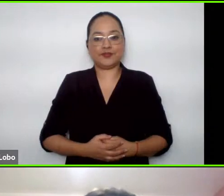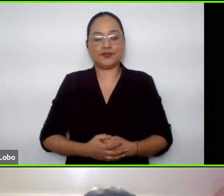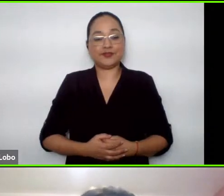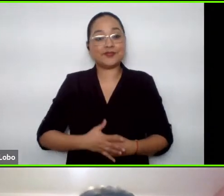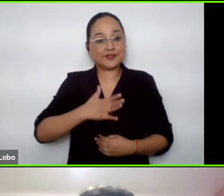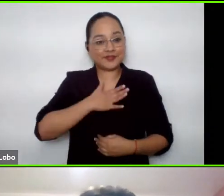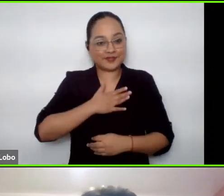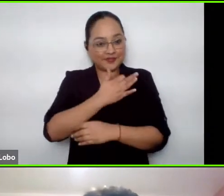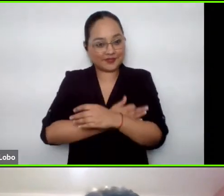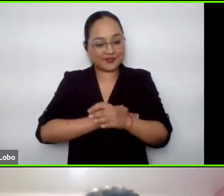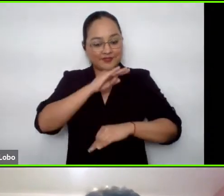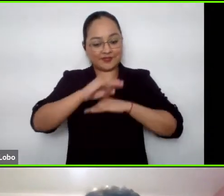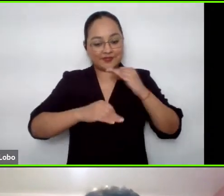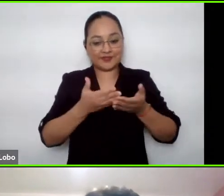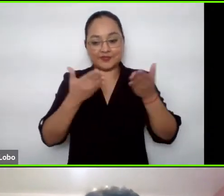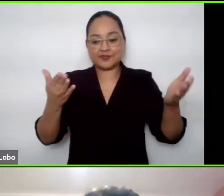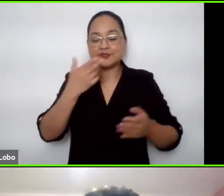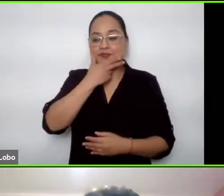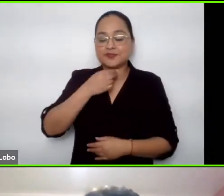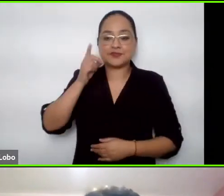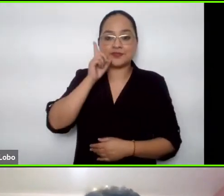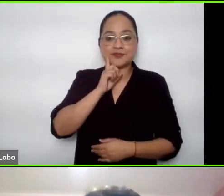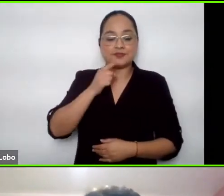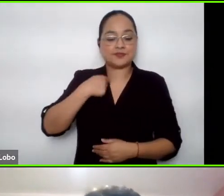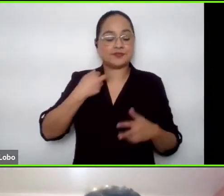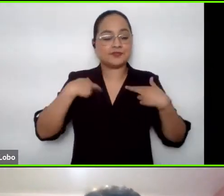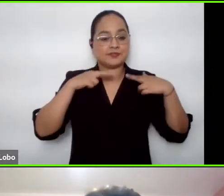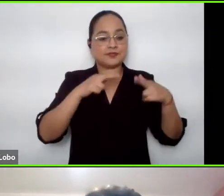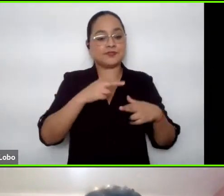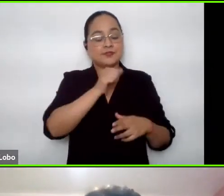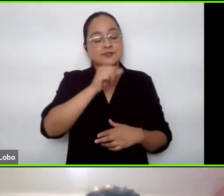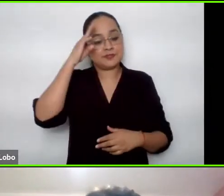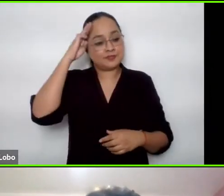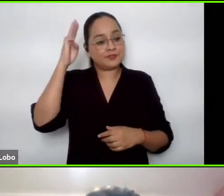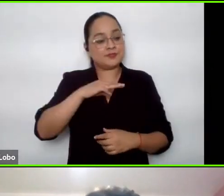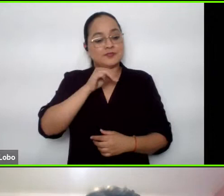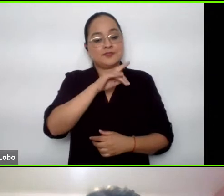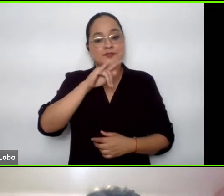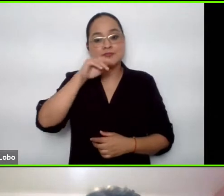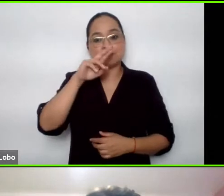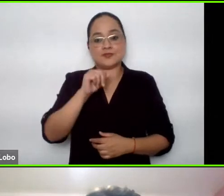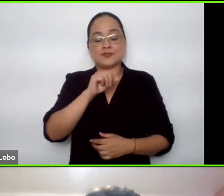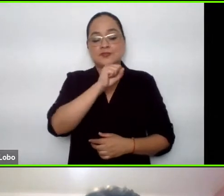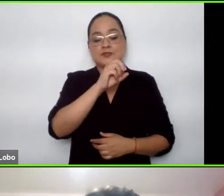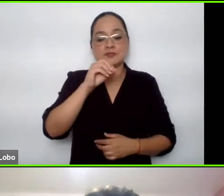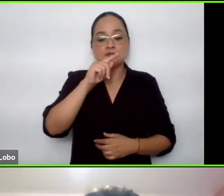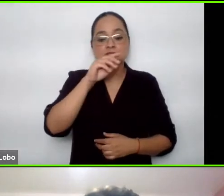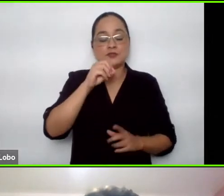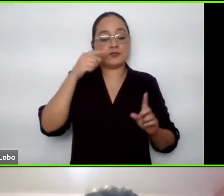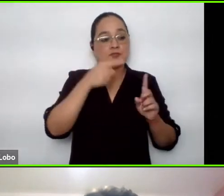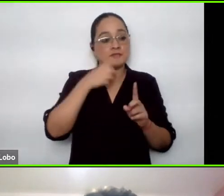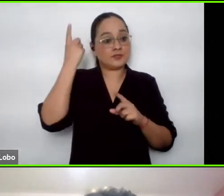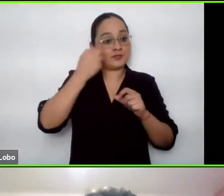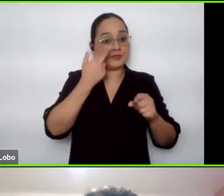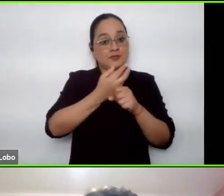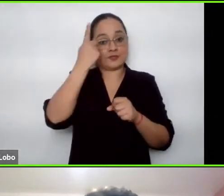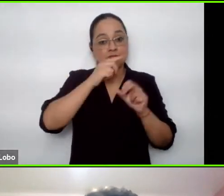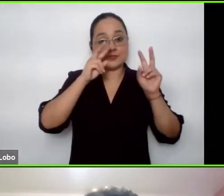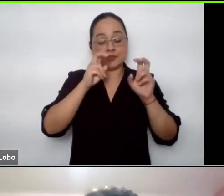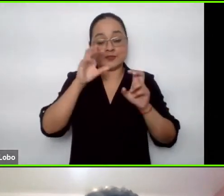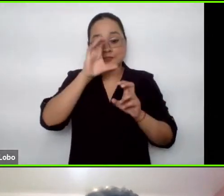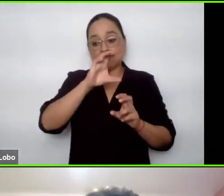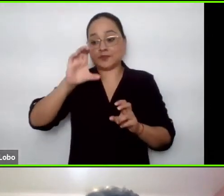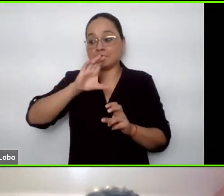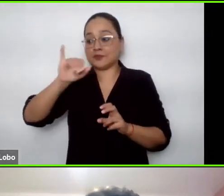Buenas tardes a todas y a todos. En nombre de la maestra Alejandra Soto Alfonso, directora general de Casas de la Cultura Jurídica, y del